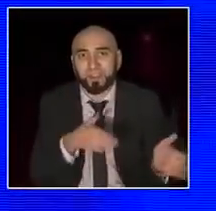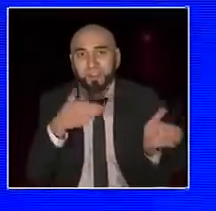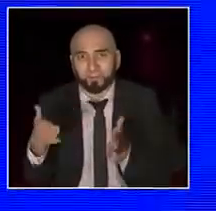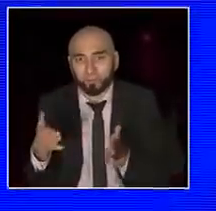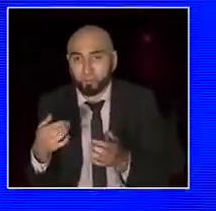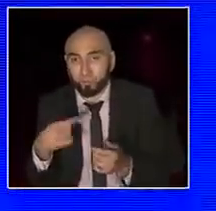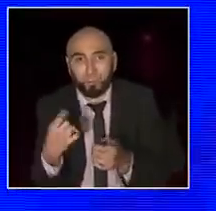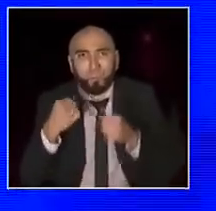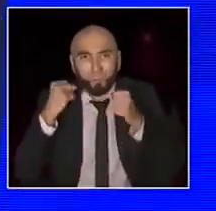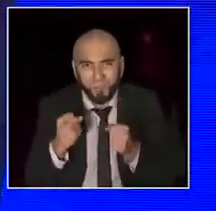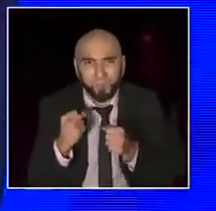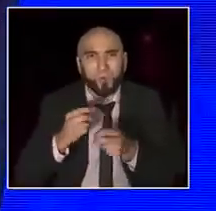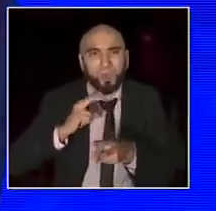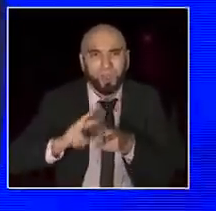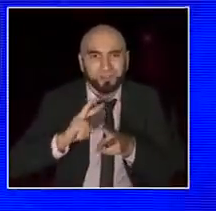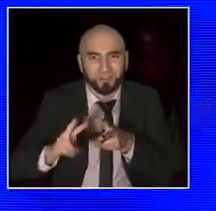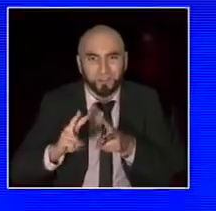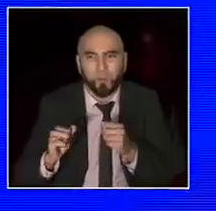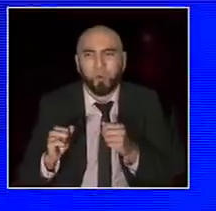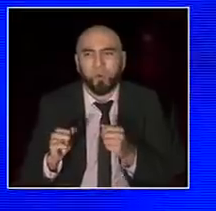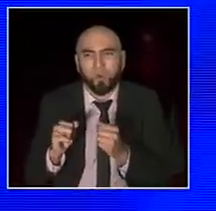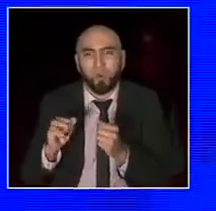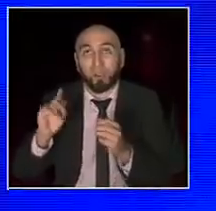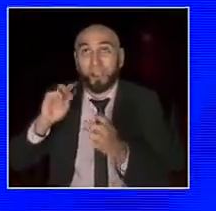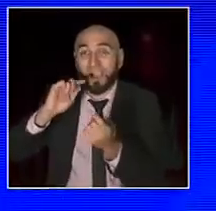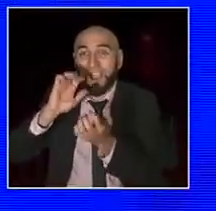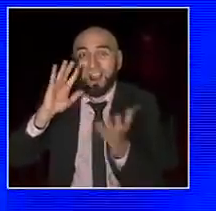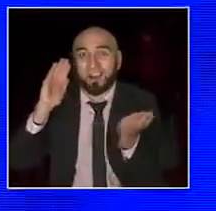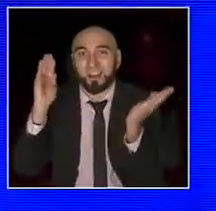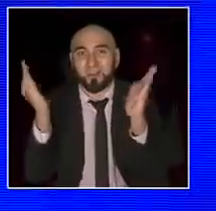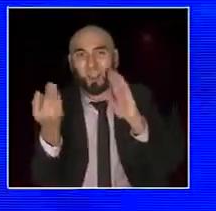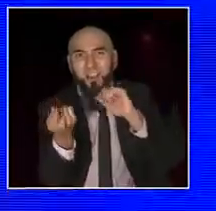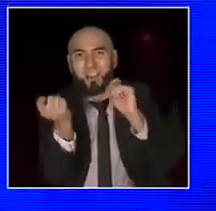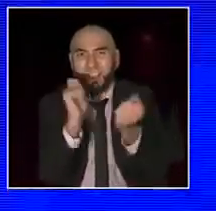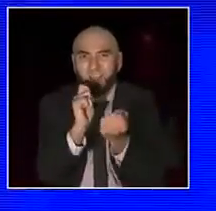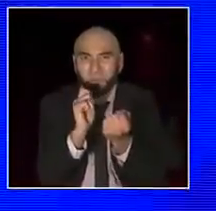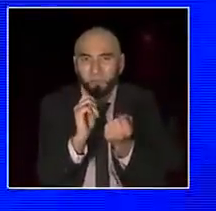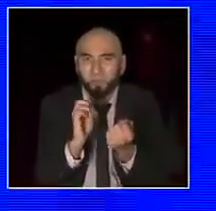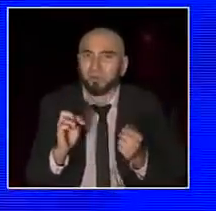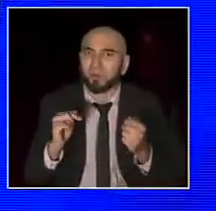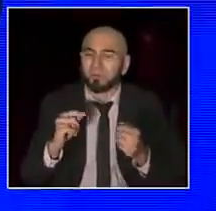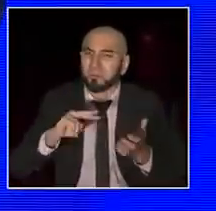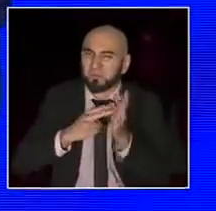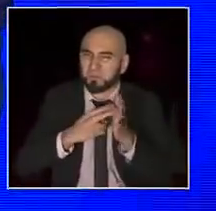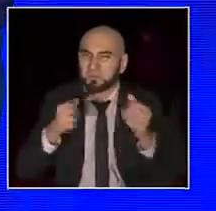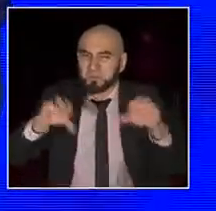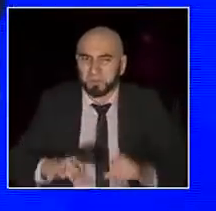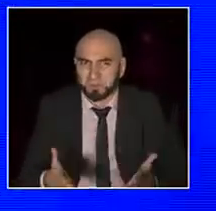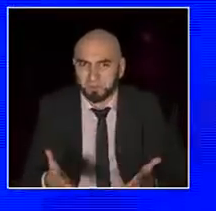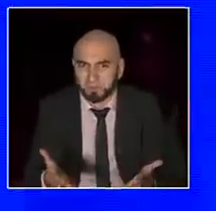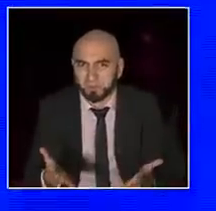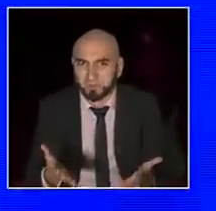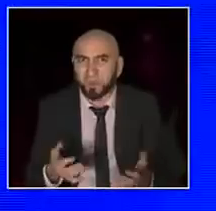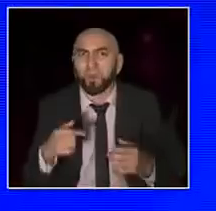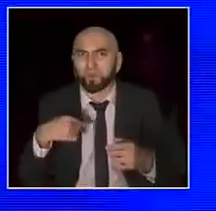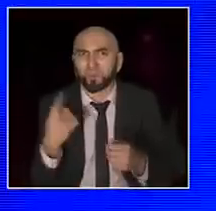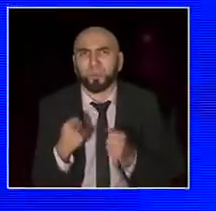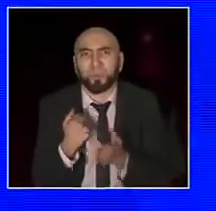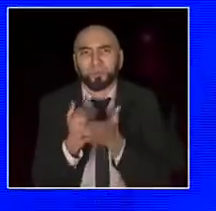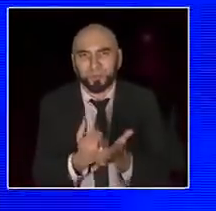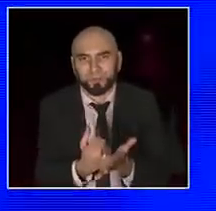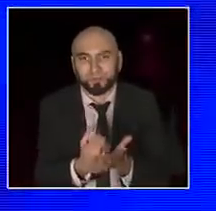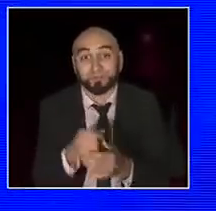para evitar que ese cambio climático se transforme en una verdadera tragedia. Y desde ese punto